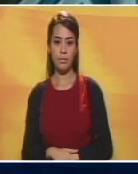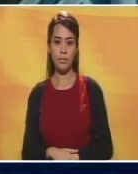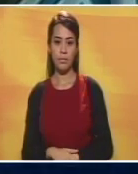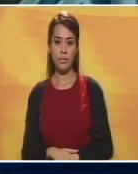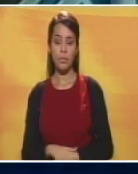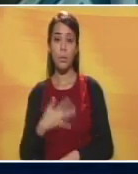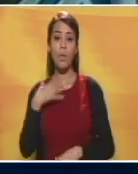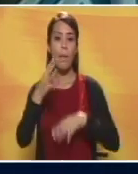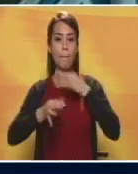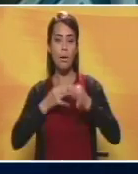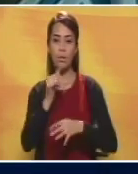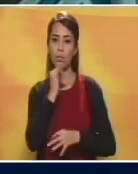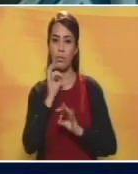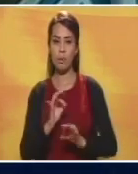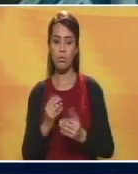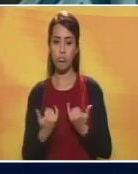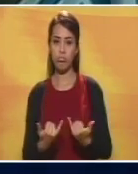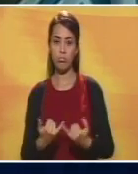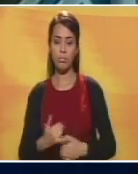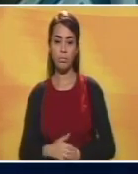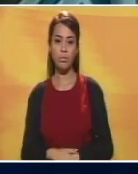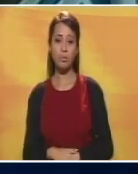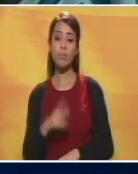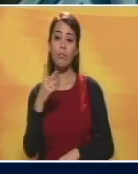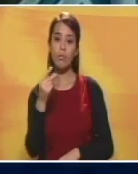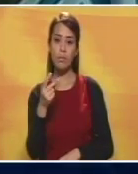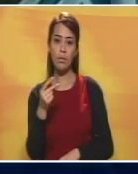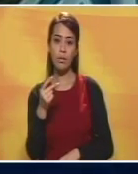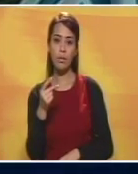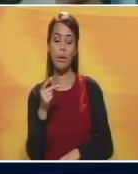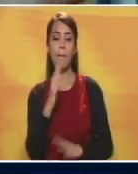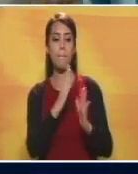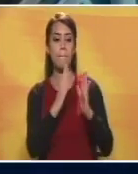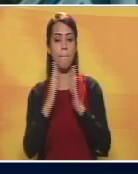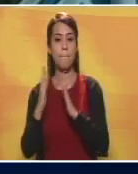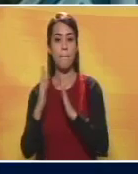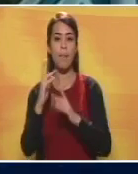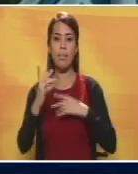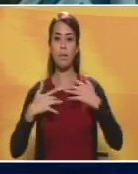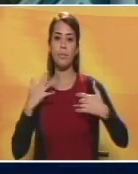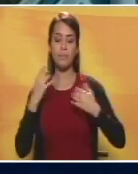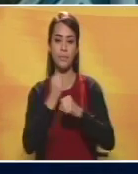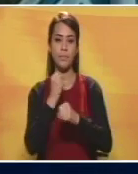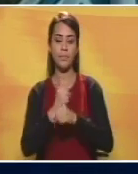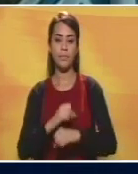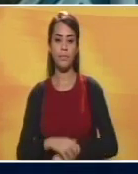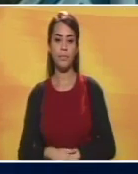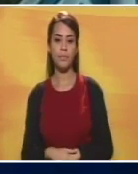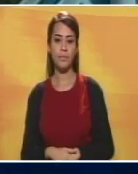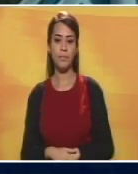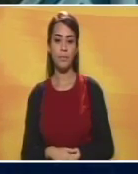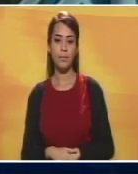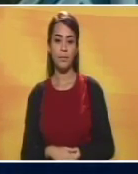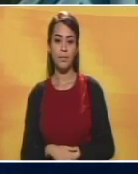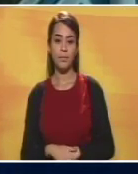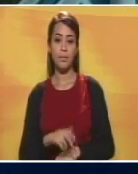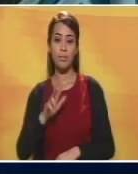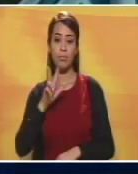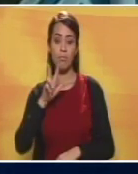cuando estamos hablando de la segunda fase de esta actividad. Se desmontaron